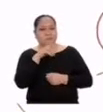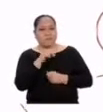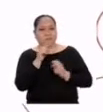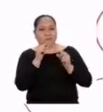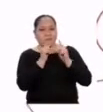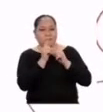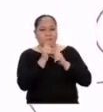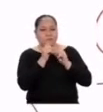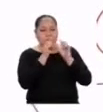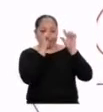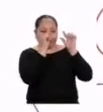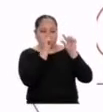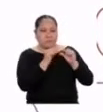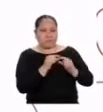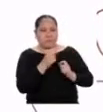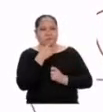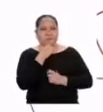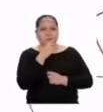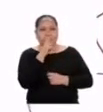está un poco chiquita.